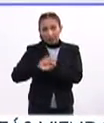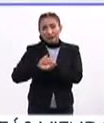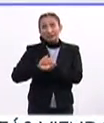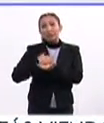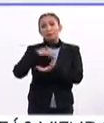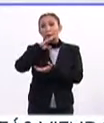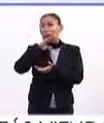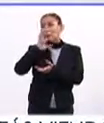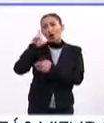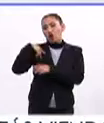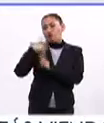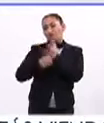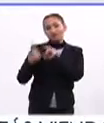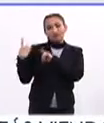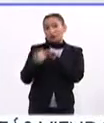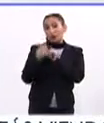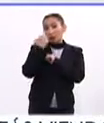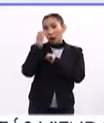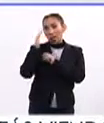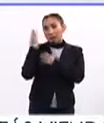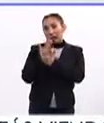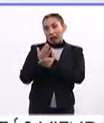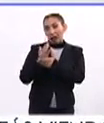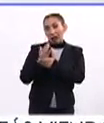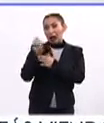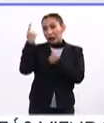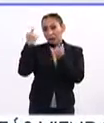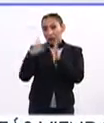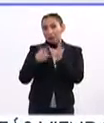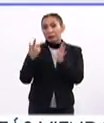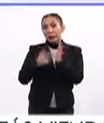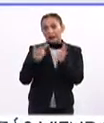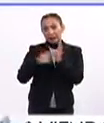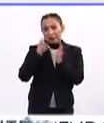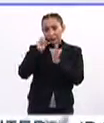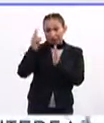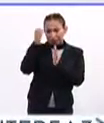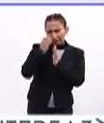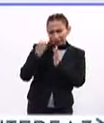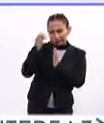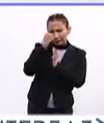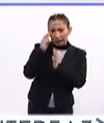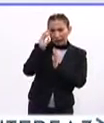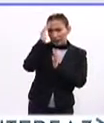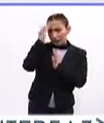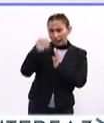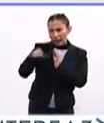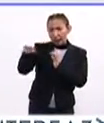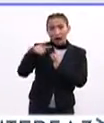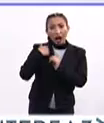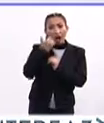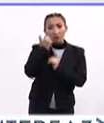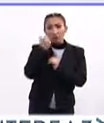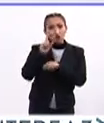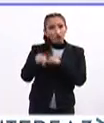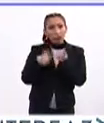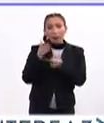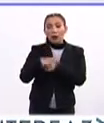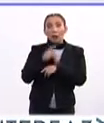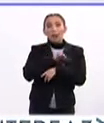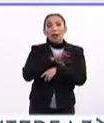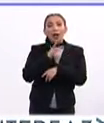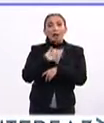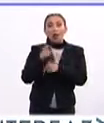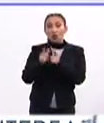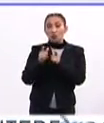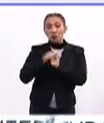madres deciden ya no llevarlos a la escuela en algunos de los casos donde hemos tenido conocimiento, o incluso pues al final,